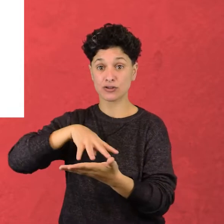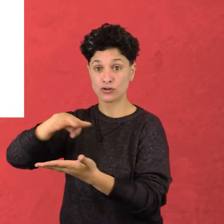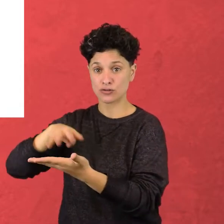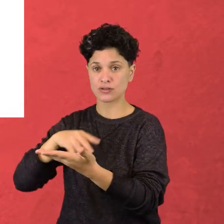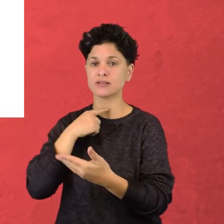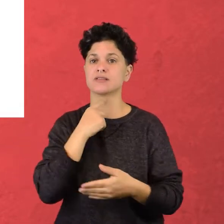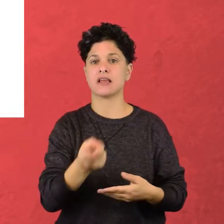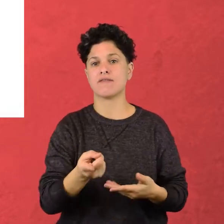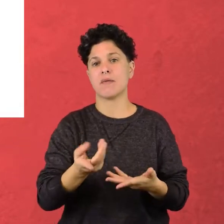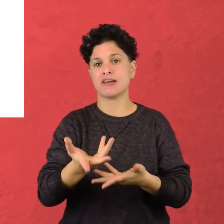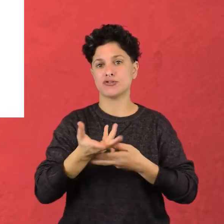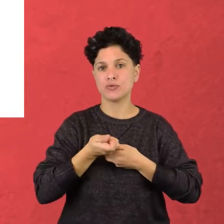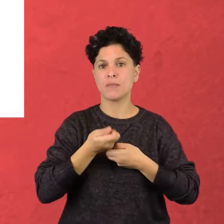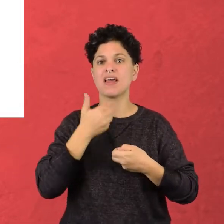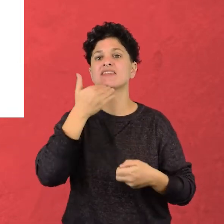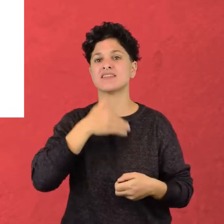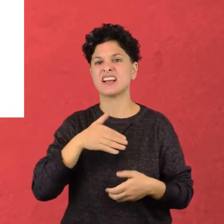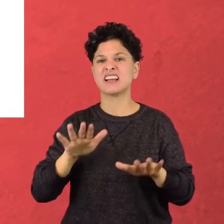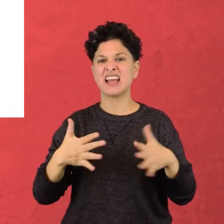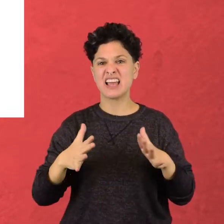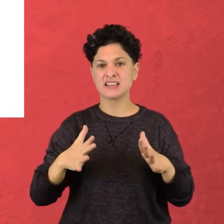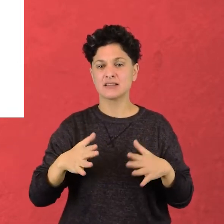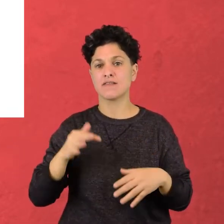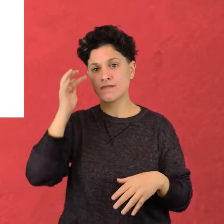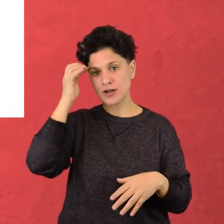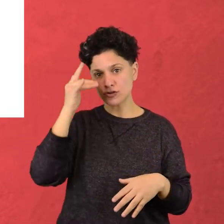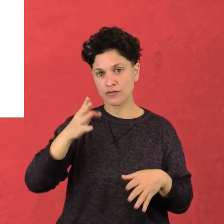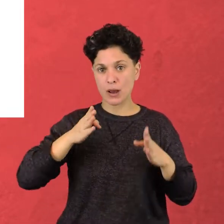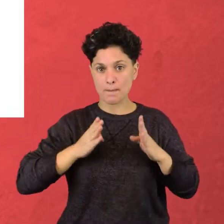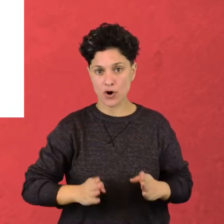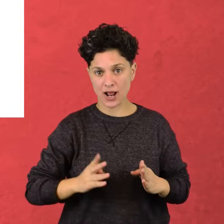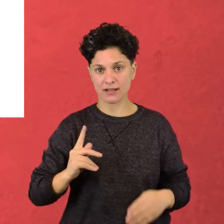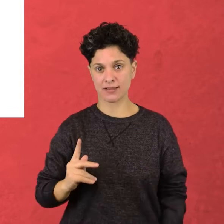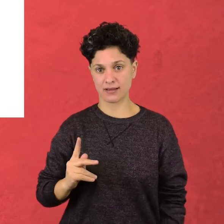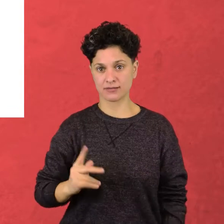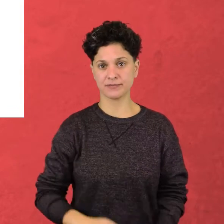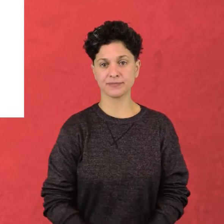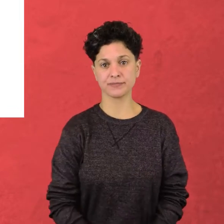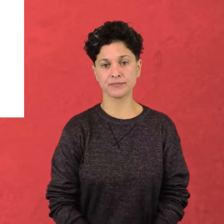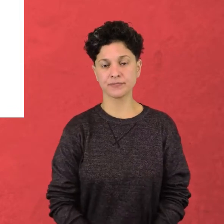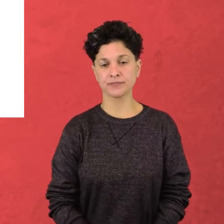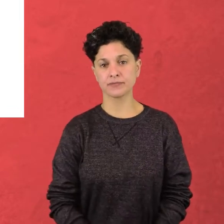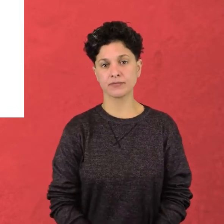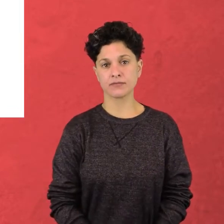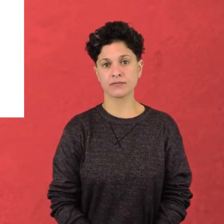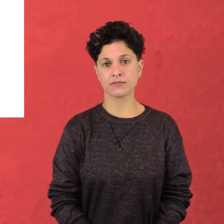textos nosotros ya podemos darnos una idea de qué trata la filosofía moral kantiana.